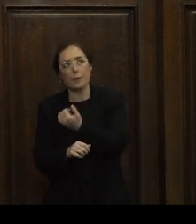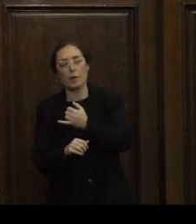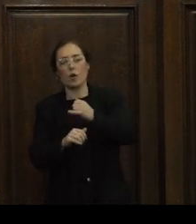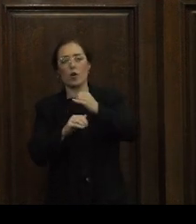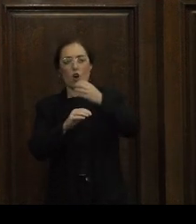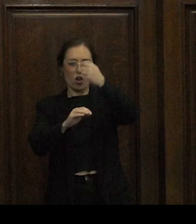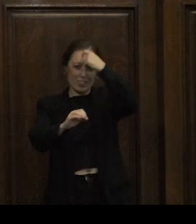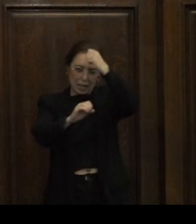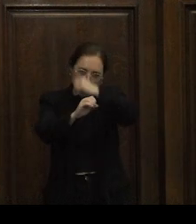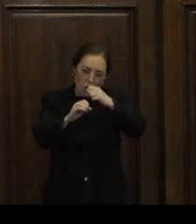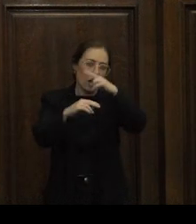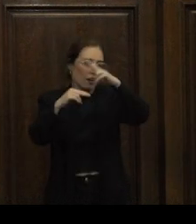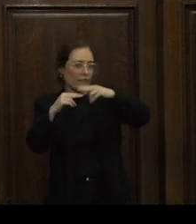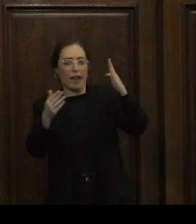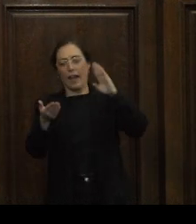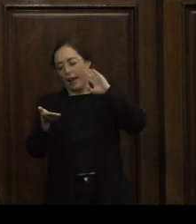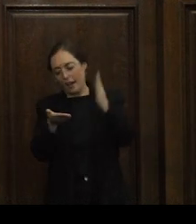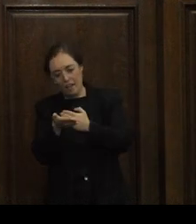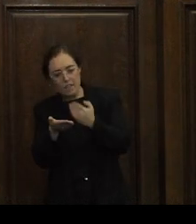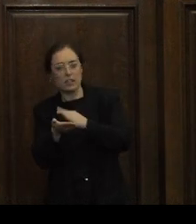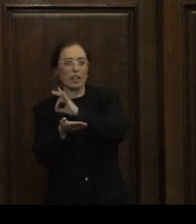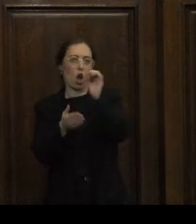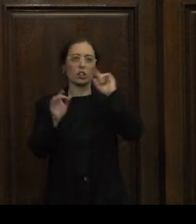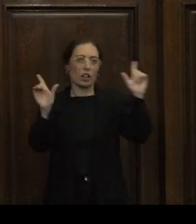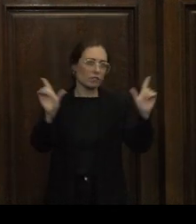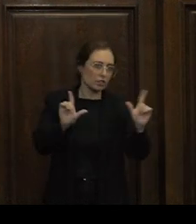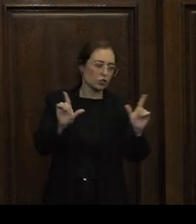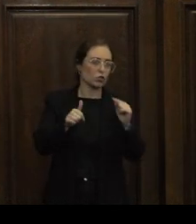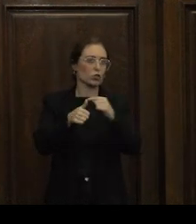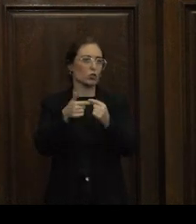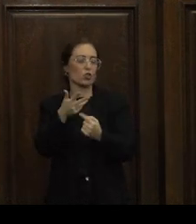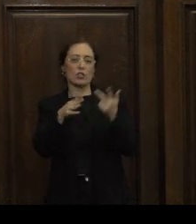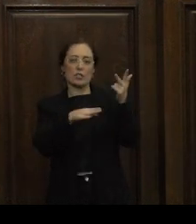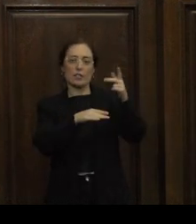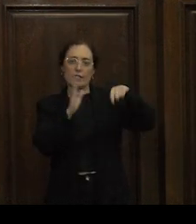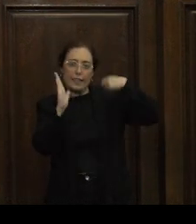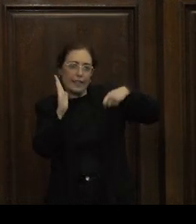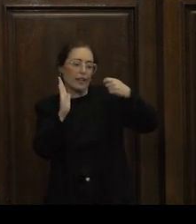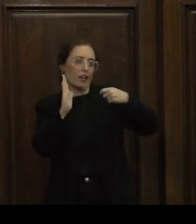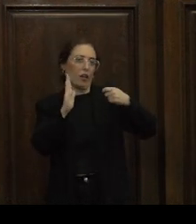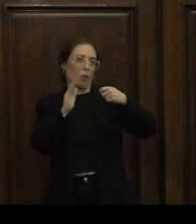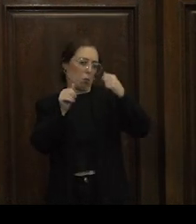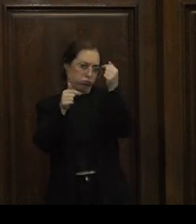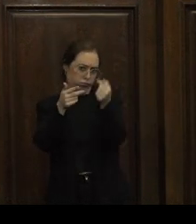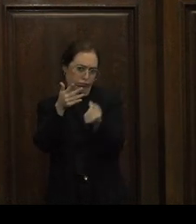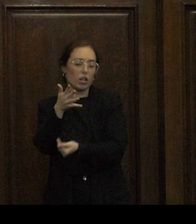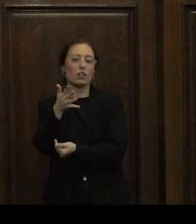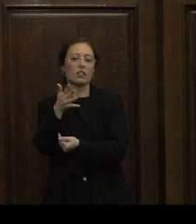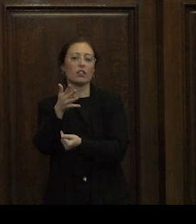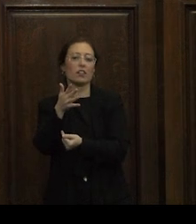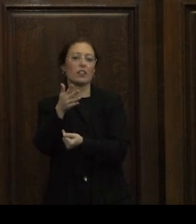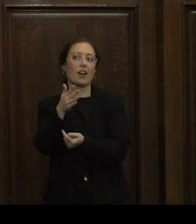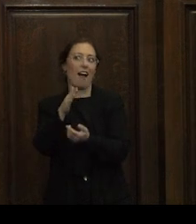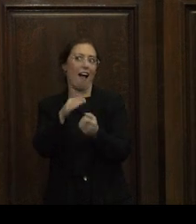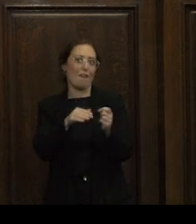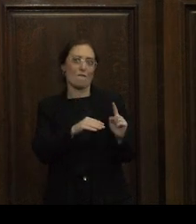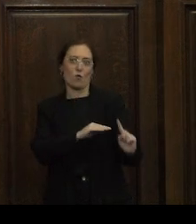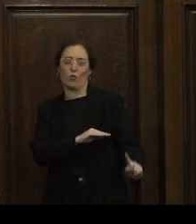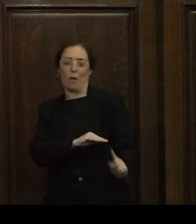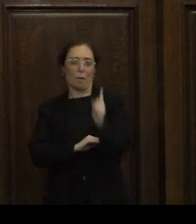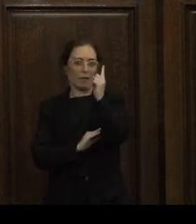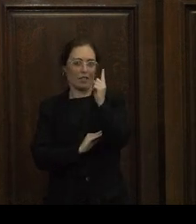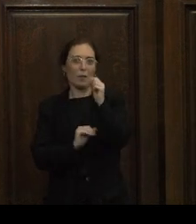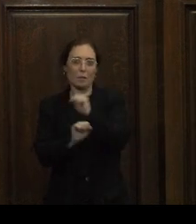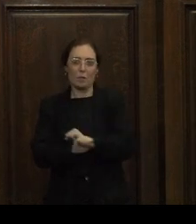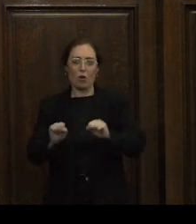comunicación analógicos, como diario, revista, televisión, cine, etcétera, eran